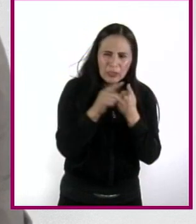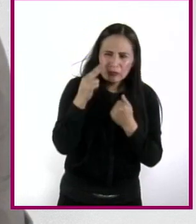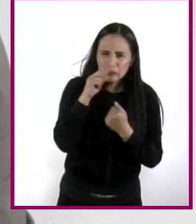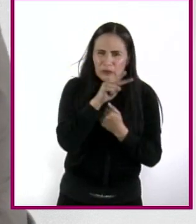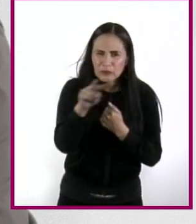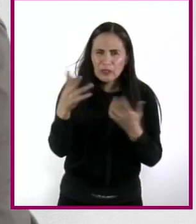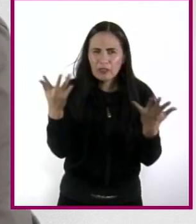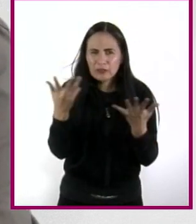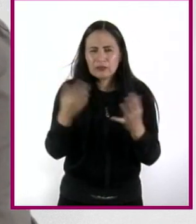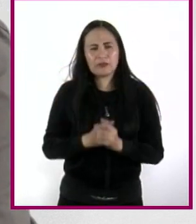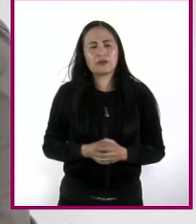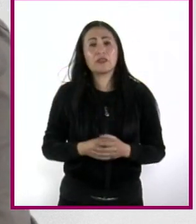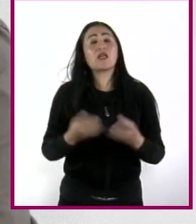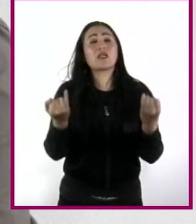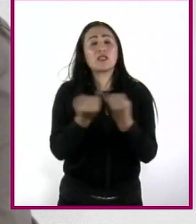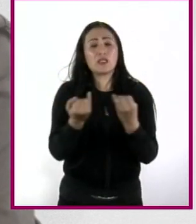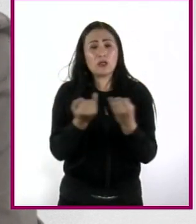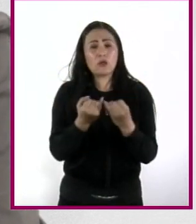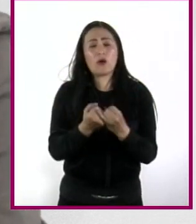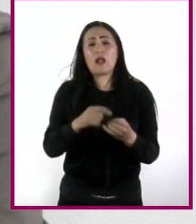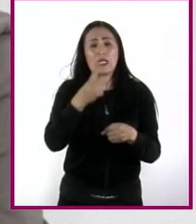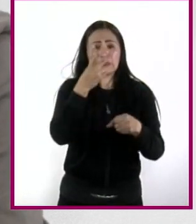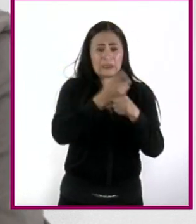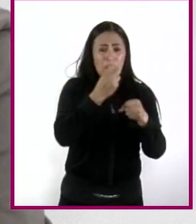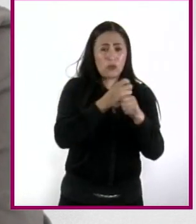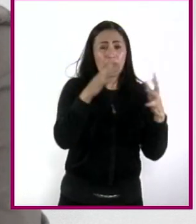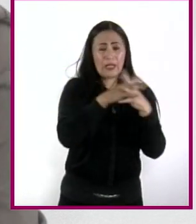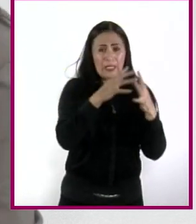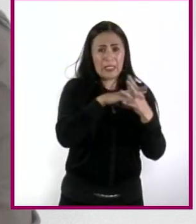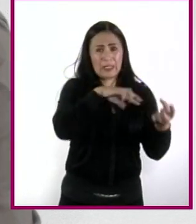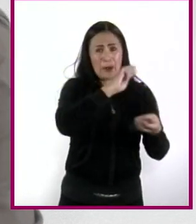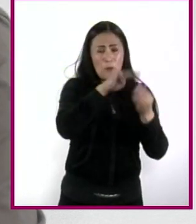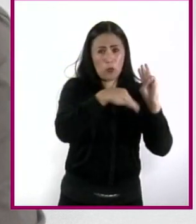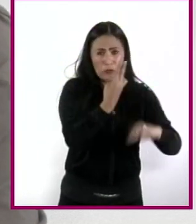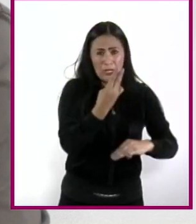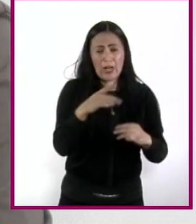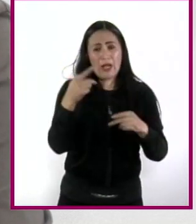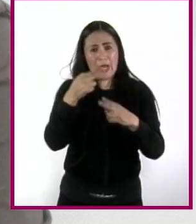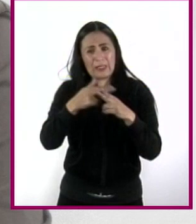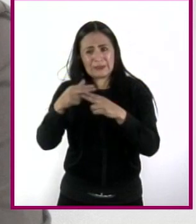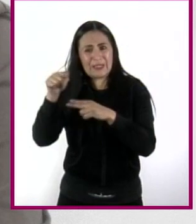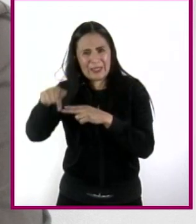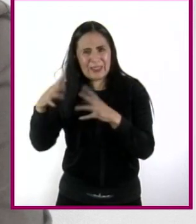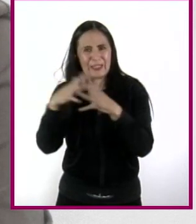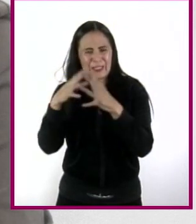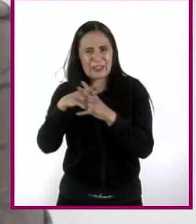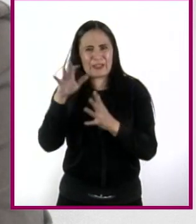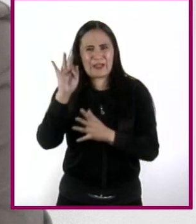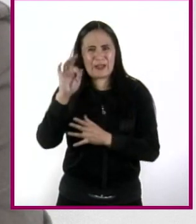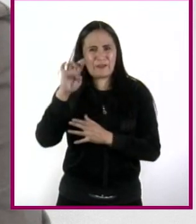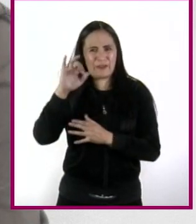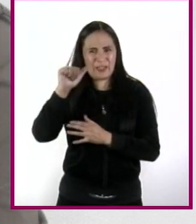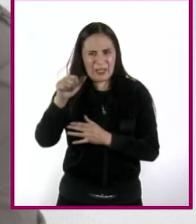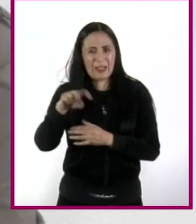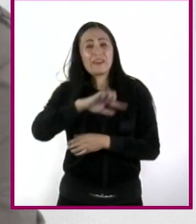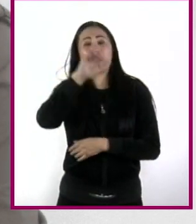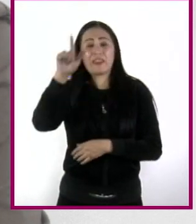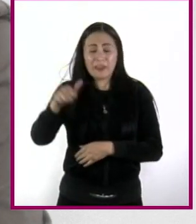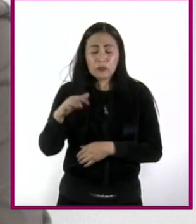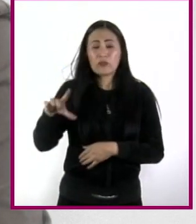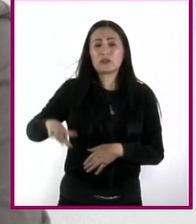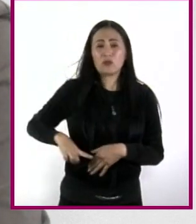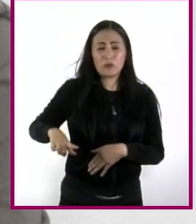eso, sino que saber cómo se transitó de la Segunda Guerra Mundial a la Guerra Fría y cómo es que esta derivó en el llamado estado de